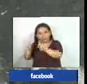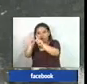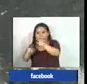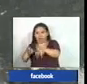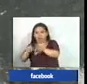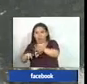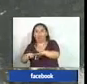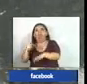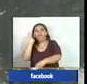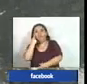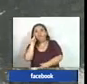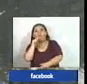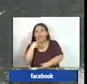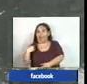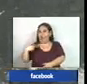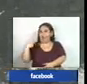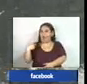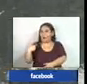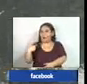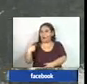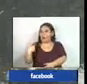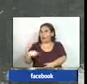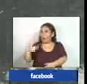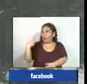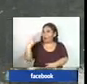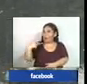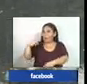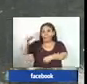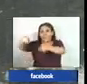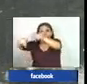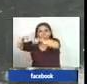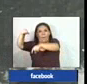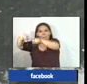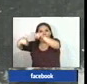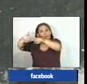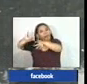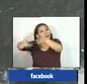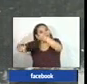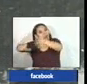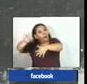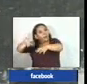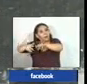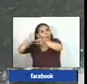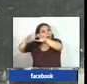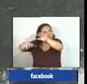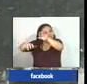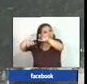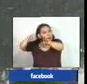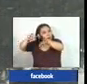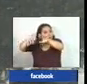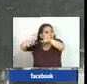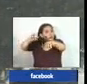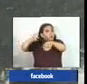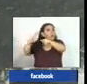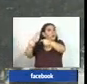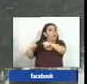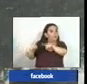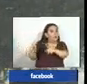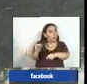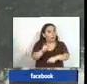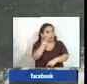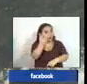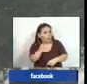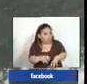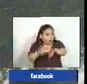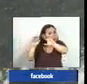rápidamente desde el día de ayer, que era una zona de baja presión con alta probabilidad de formarse, para ya ser el día de